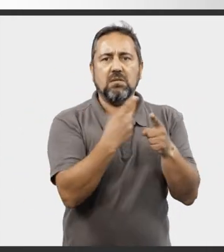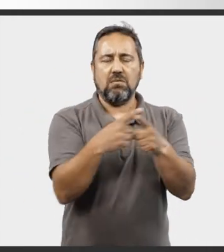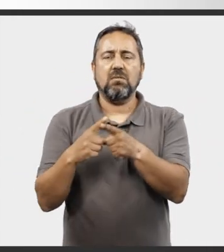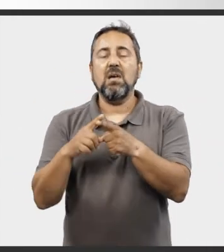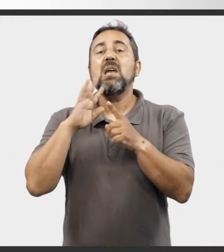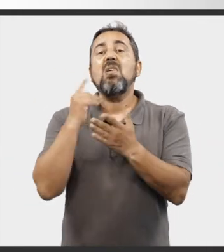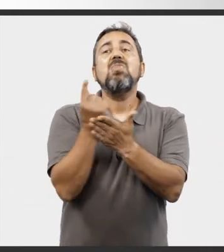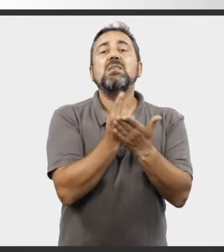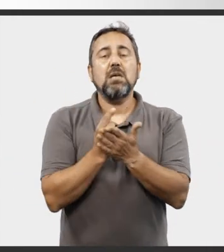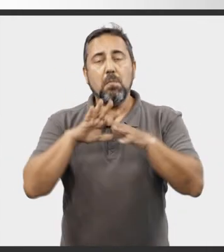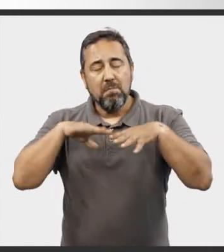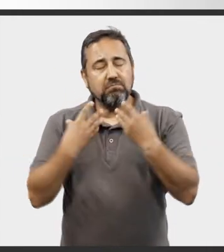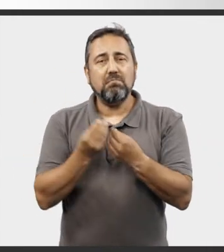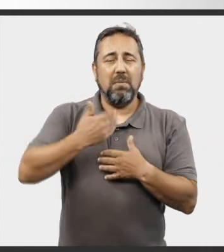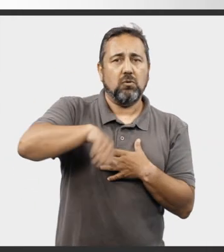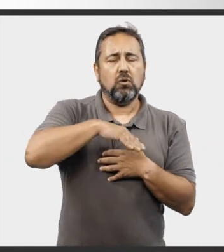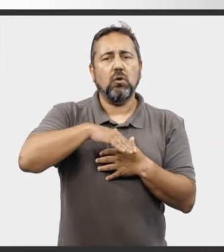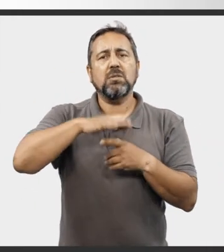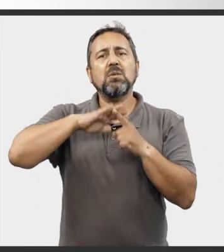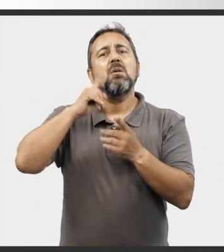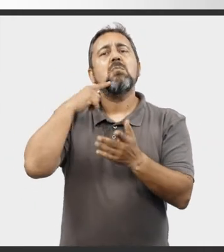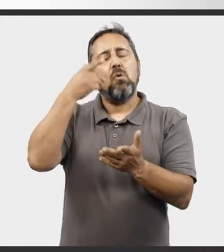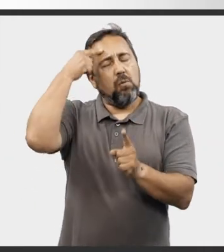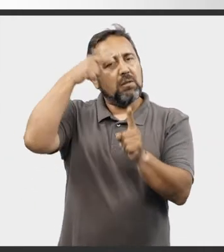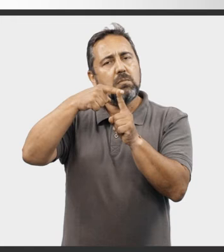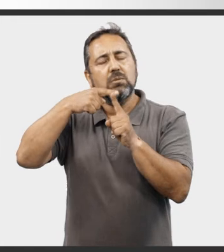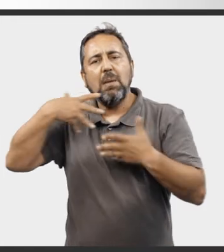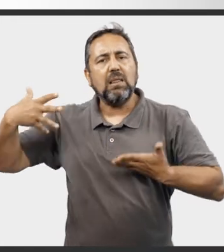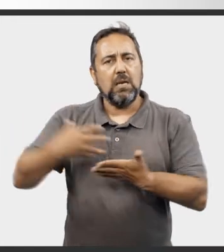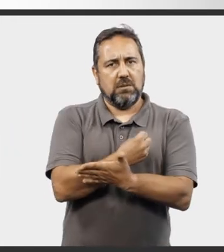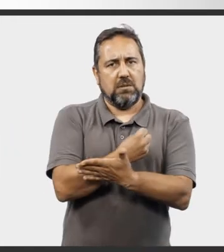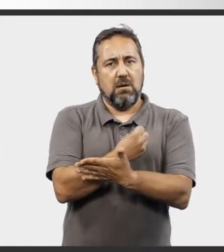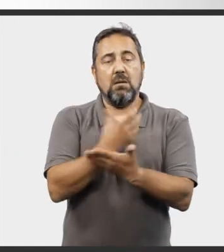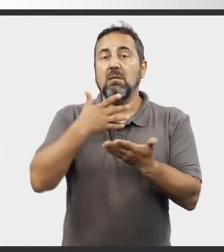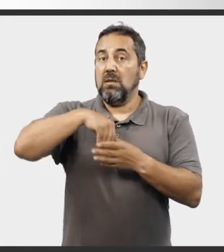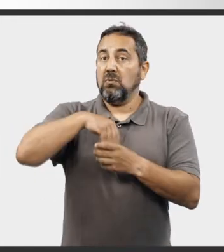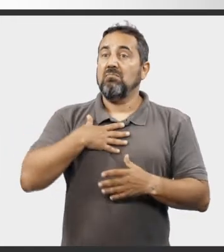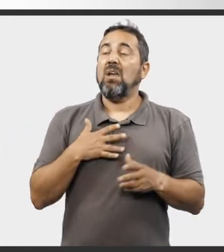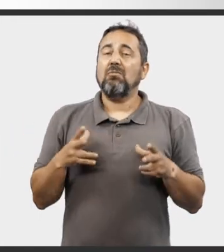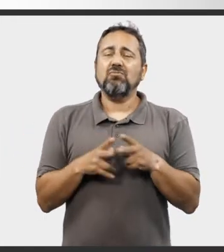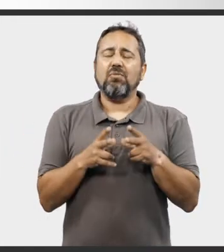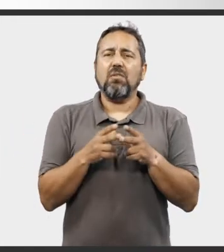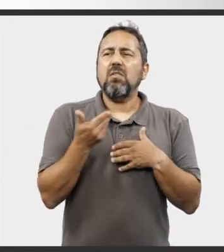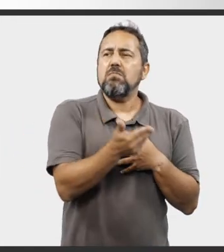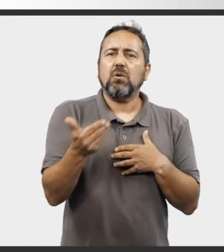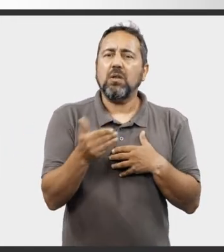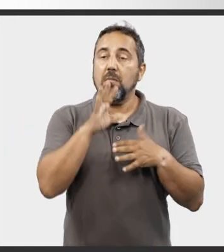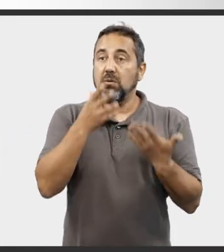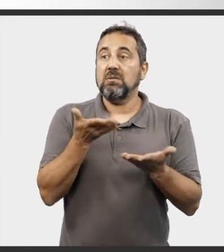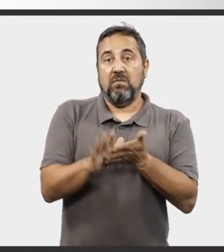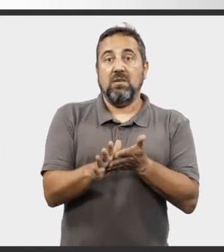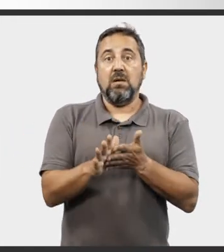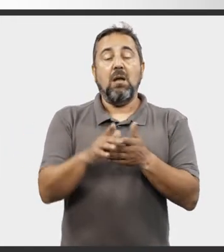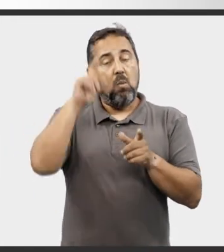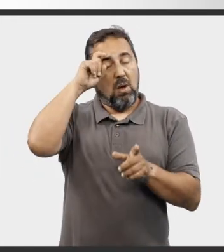sea un parámetro transversal comprendiendo la misma como un derecho fundamental en la sociedad ya que garantiza la participación en la